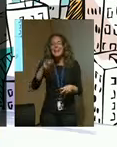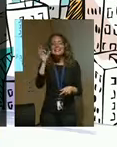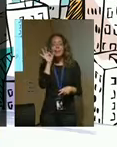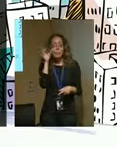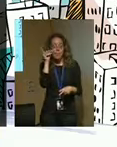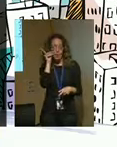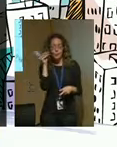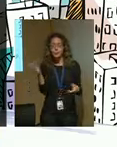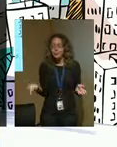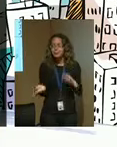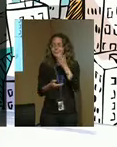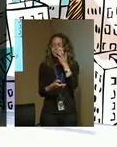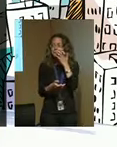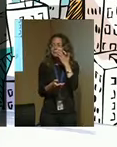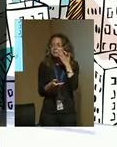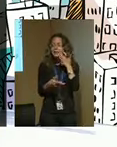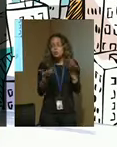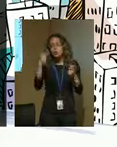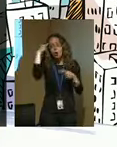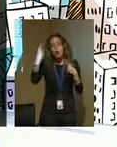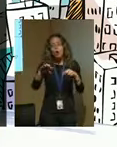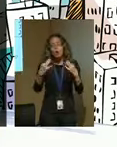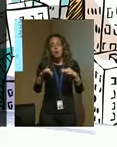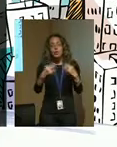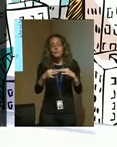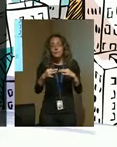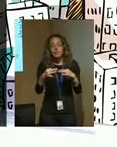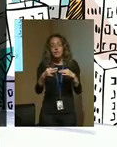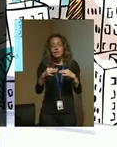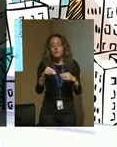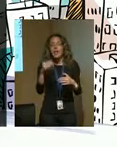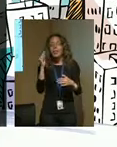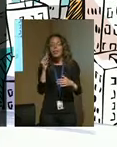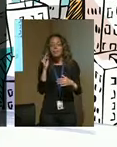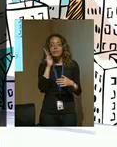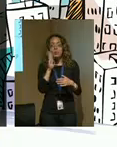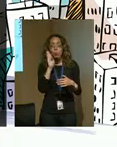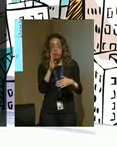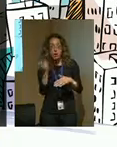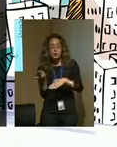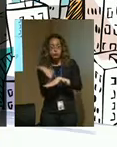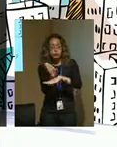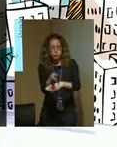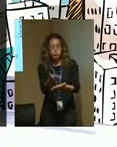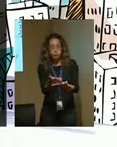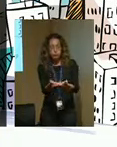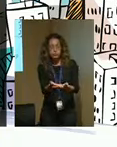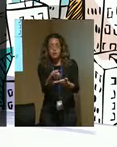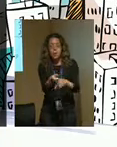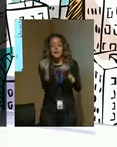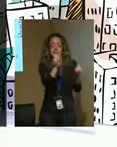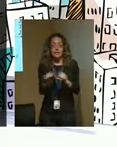se pusieron lógicamente unas denuncias en las direcciones generales correspondientes y en el Defensor del